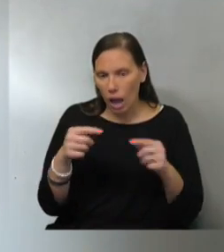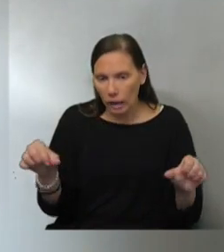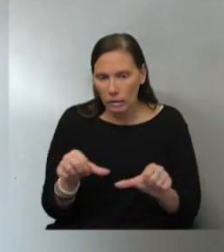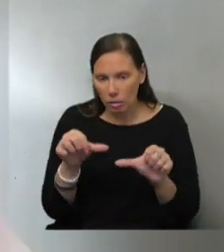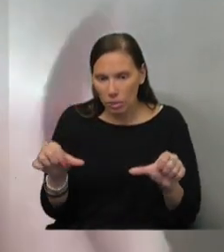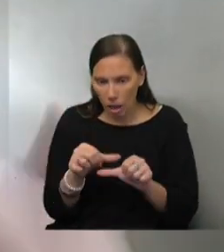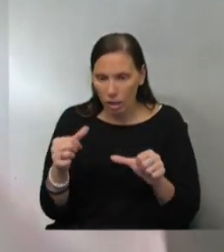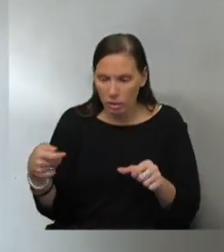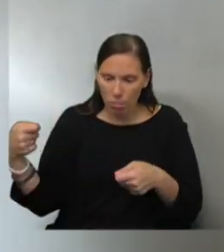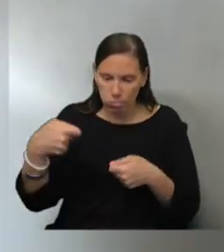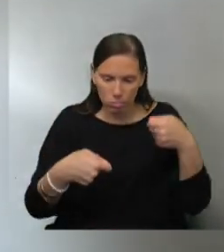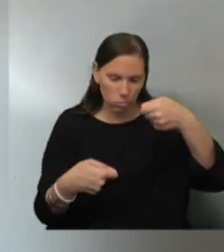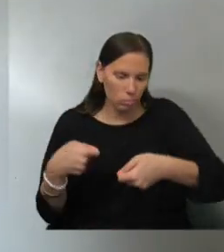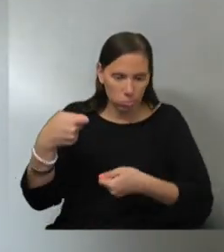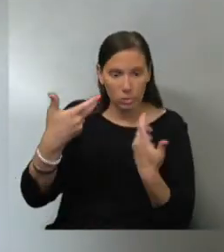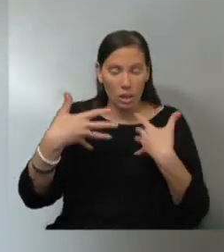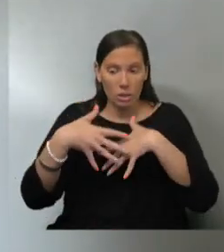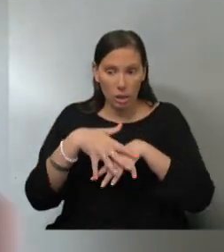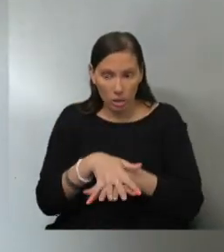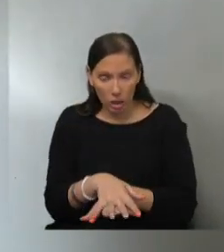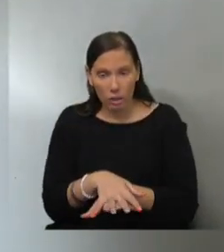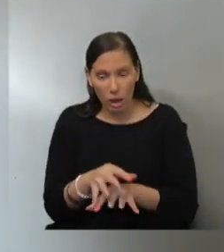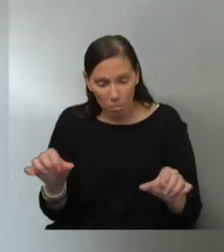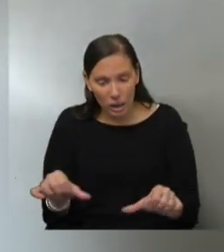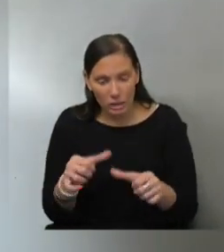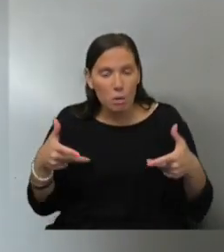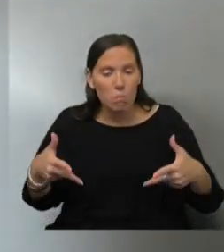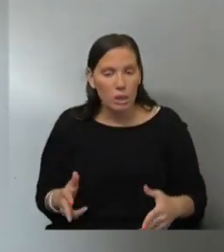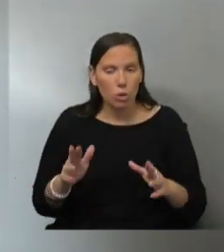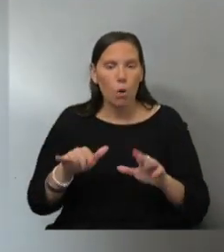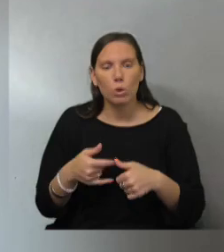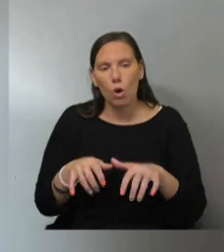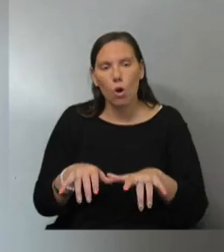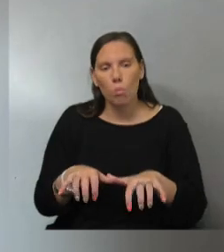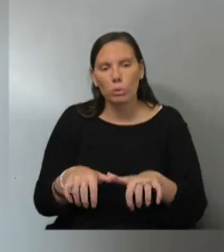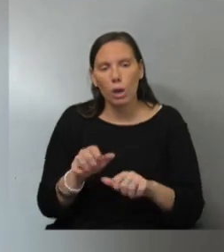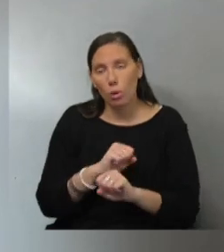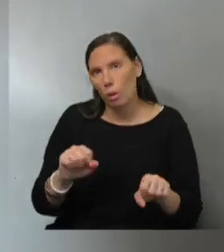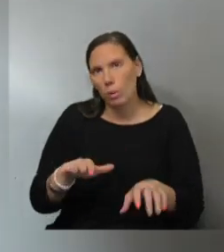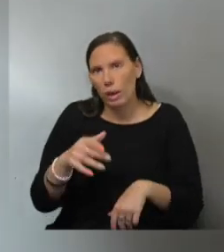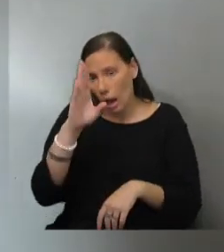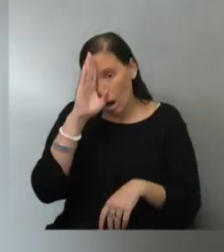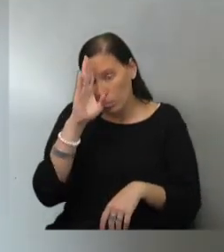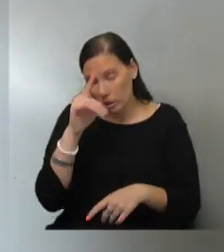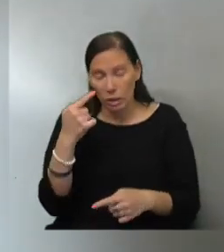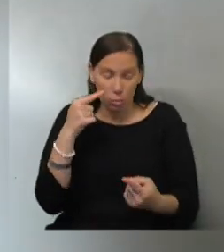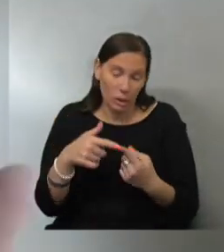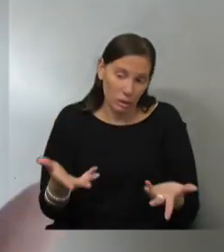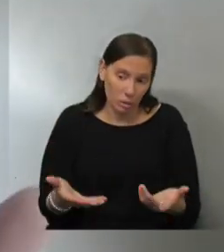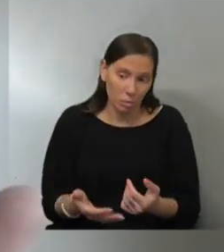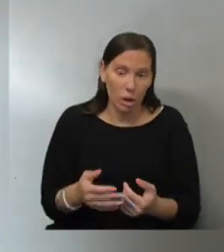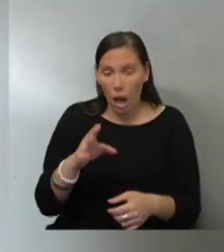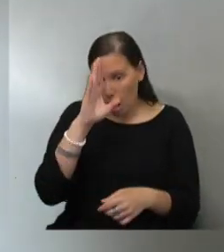interdisciplinario hacia métodos que permiten a las computadoras aprender que al final del día es de lo que se trata el aprendizaje automático